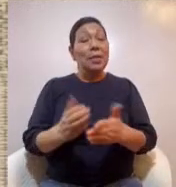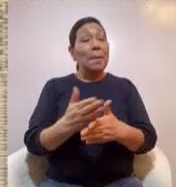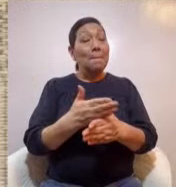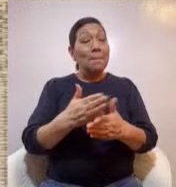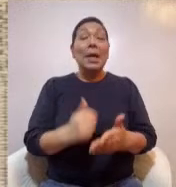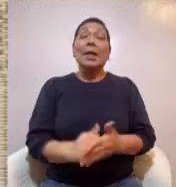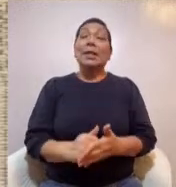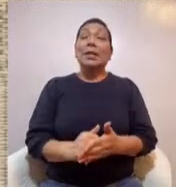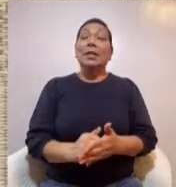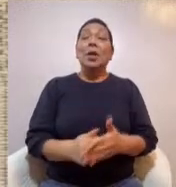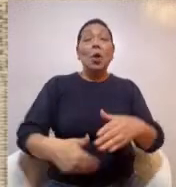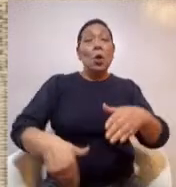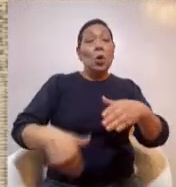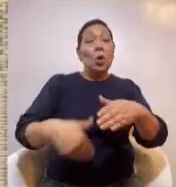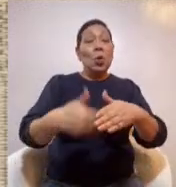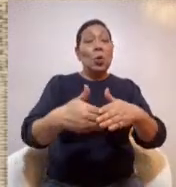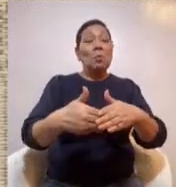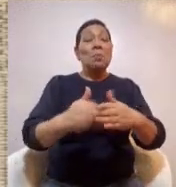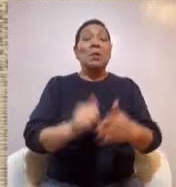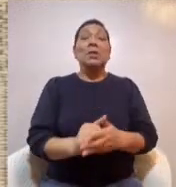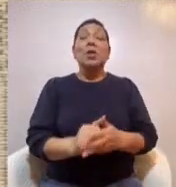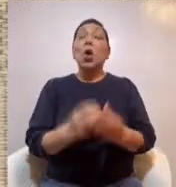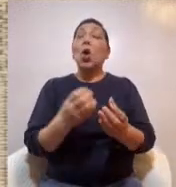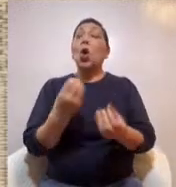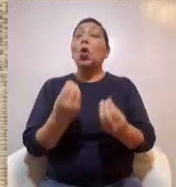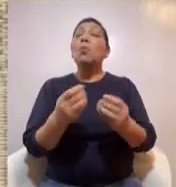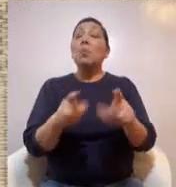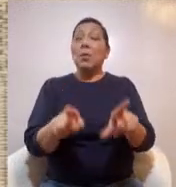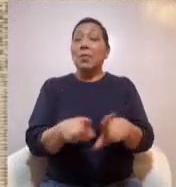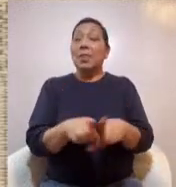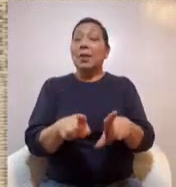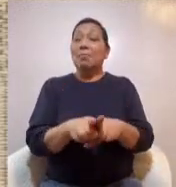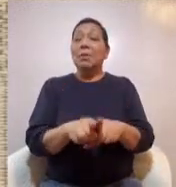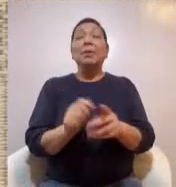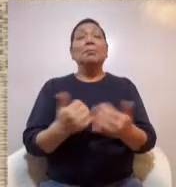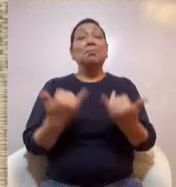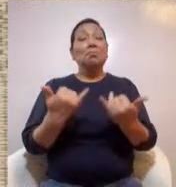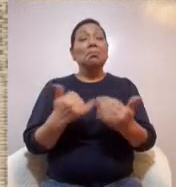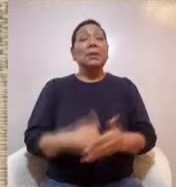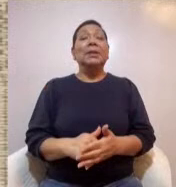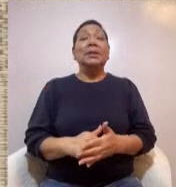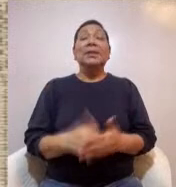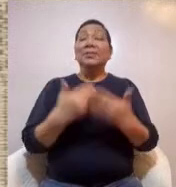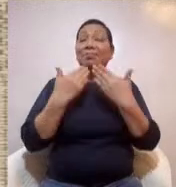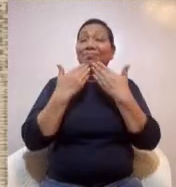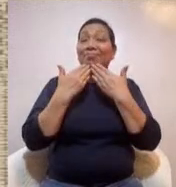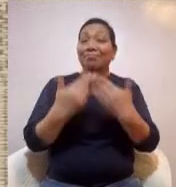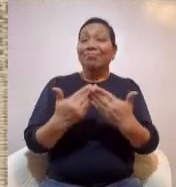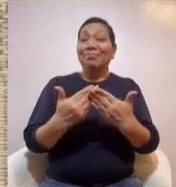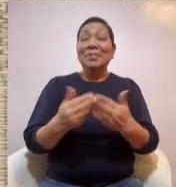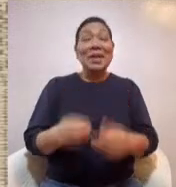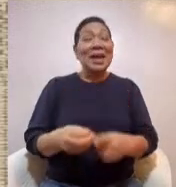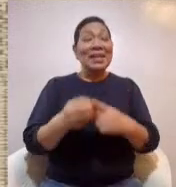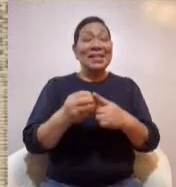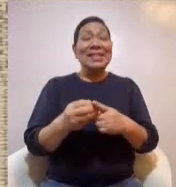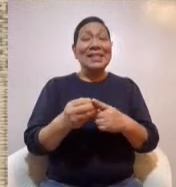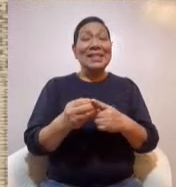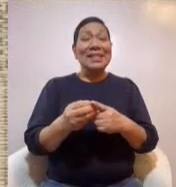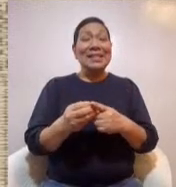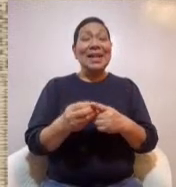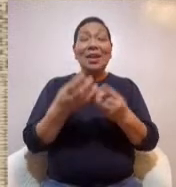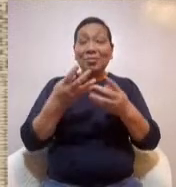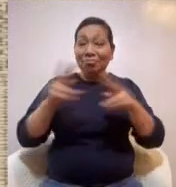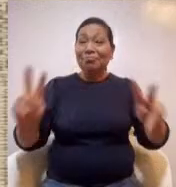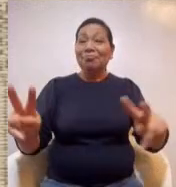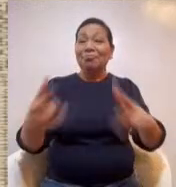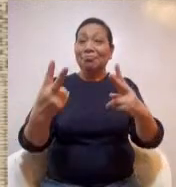estados parte de la convención, como también el Perú. Les agradezco de manera especial